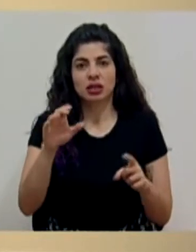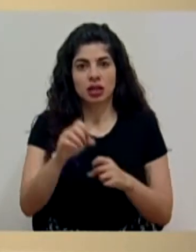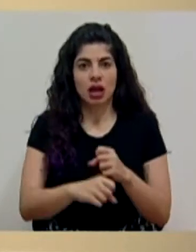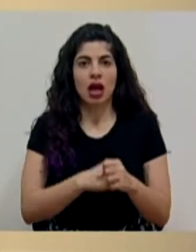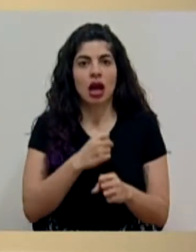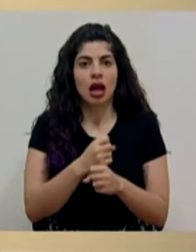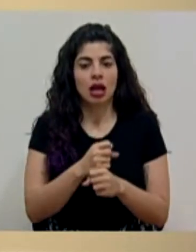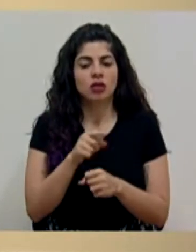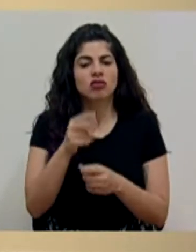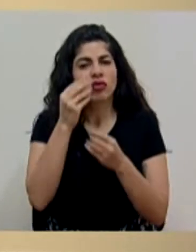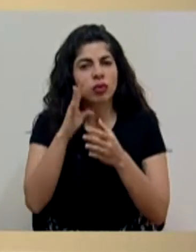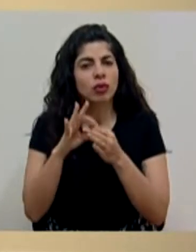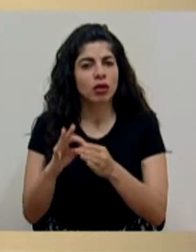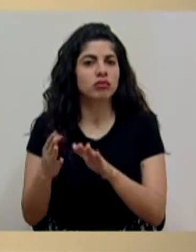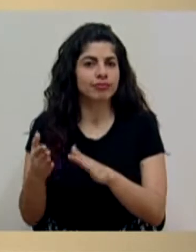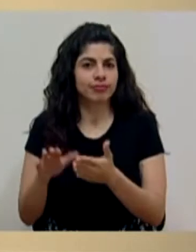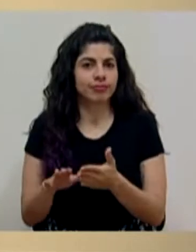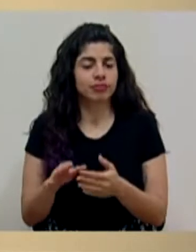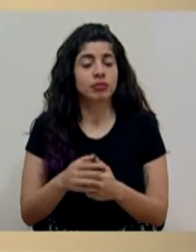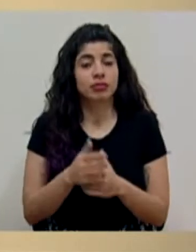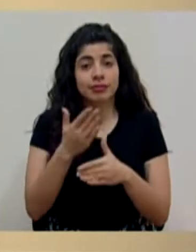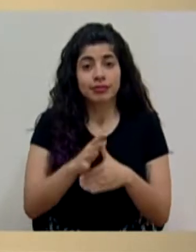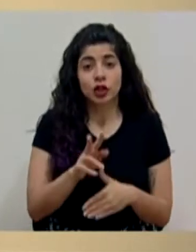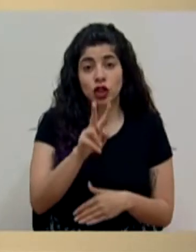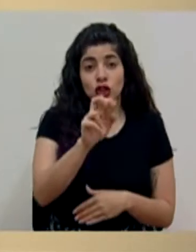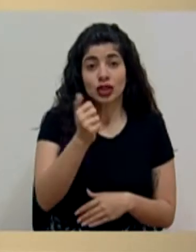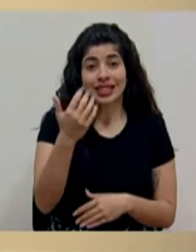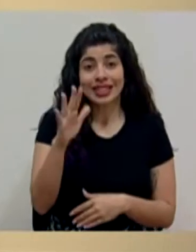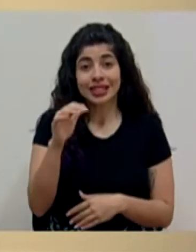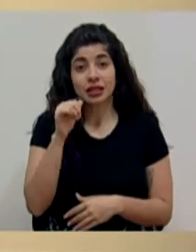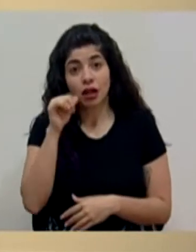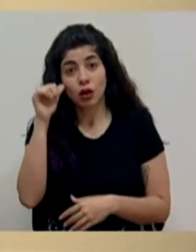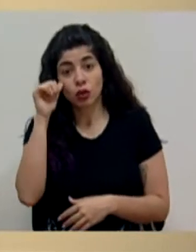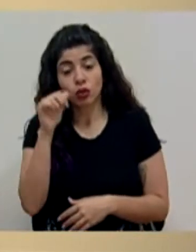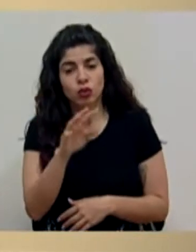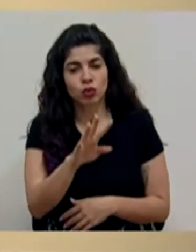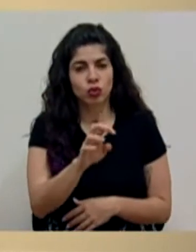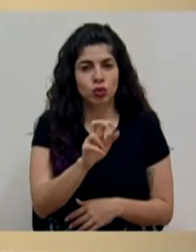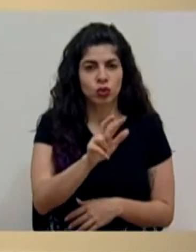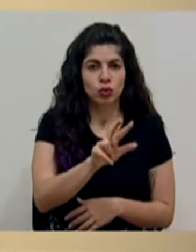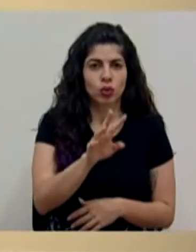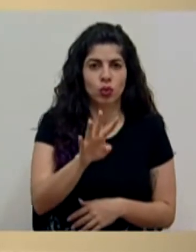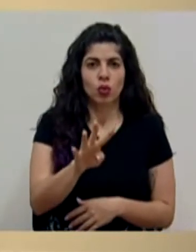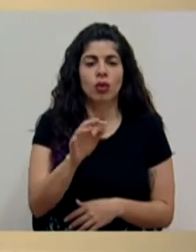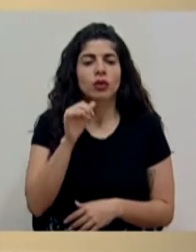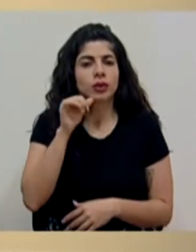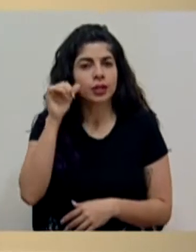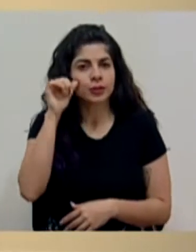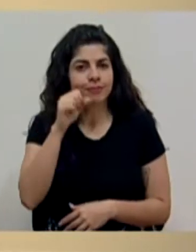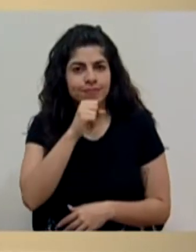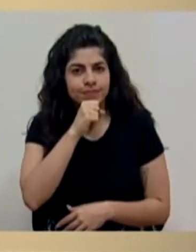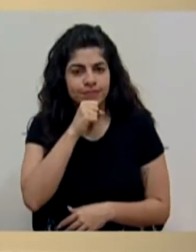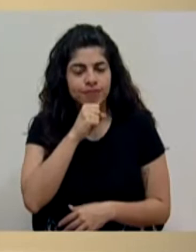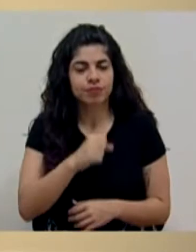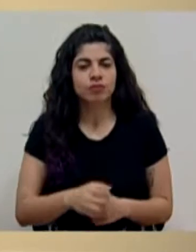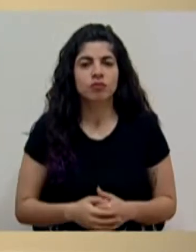años. Por edad son 215 adultos y 434 adultos